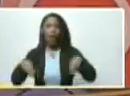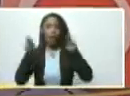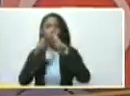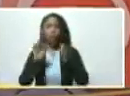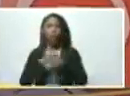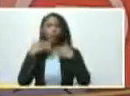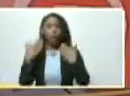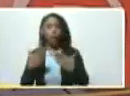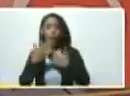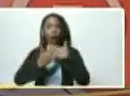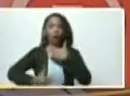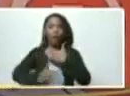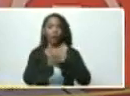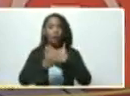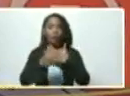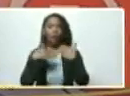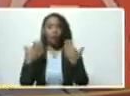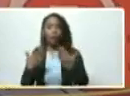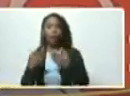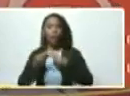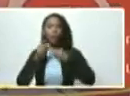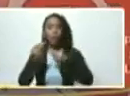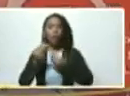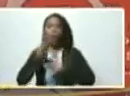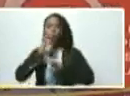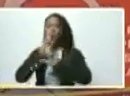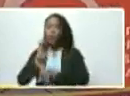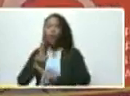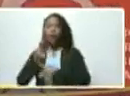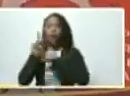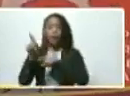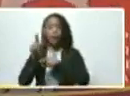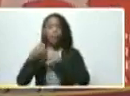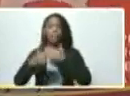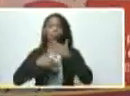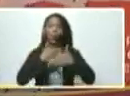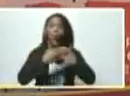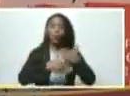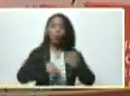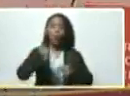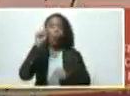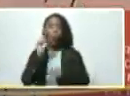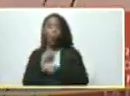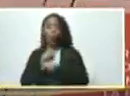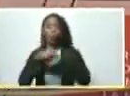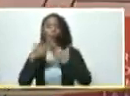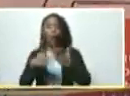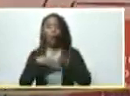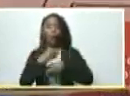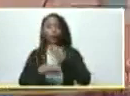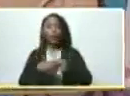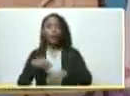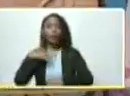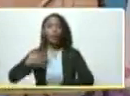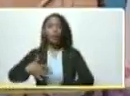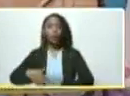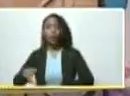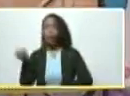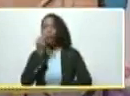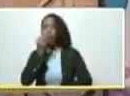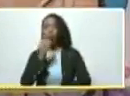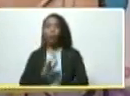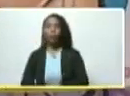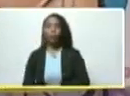que avanza en lo que es dar resultados en ese proceso único de garantía del derecho a la